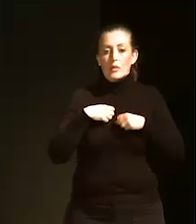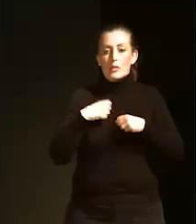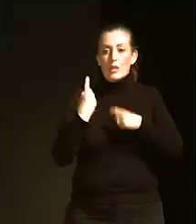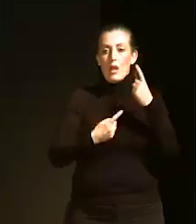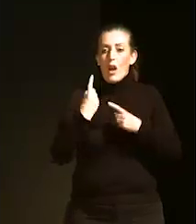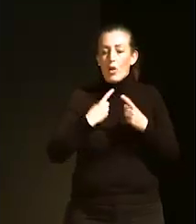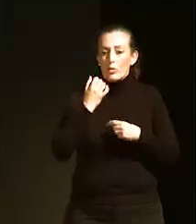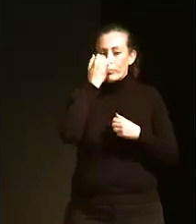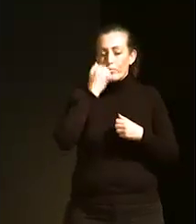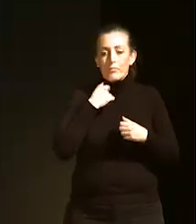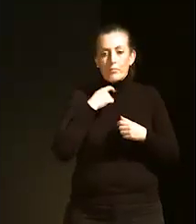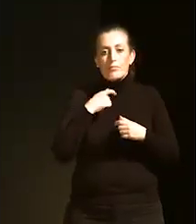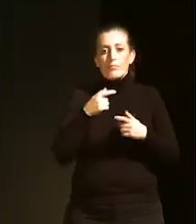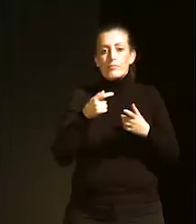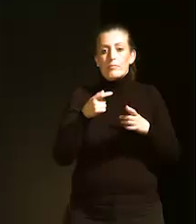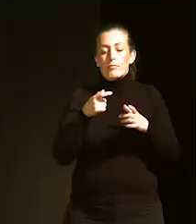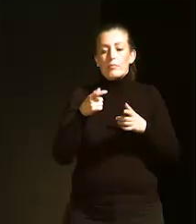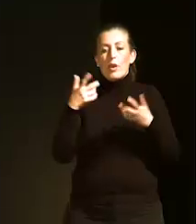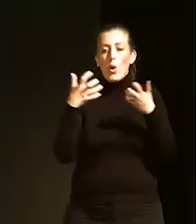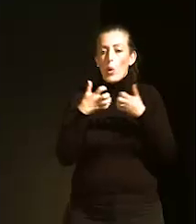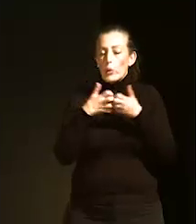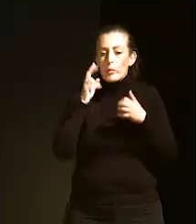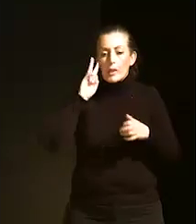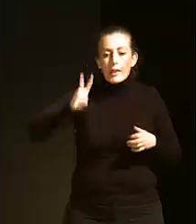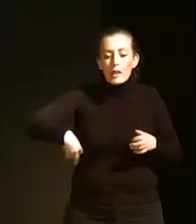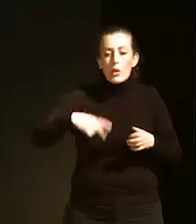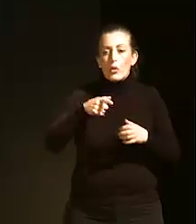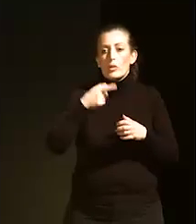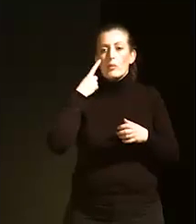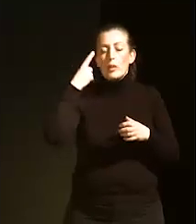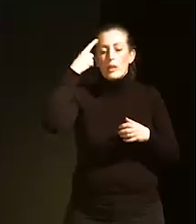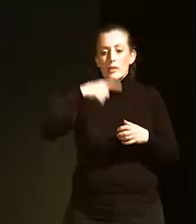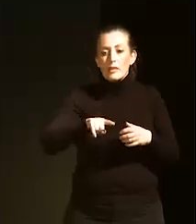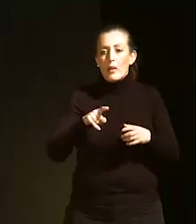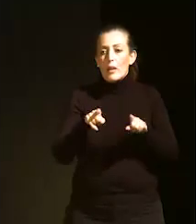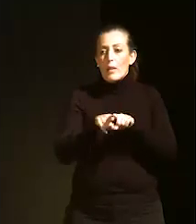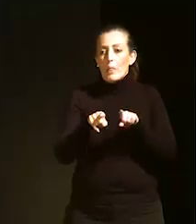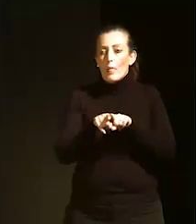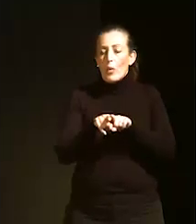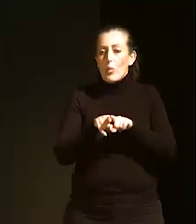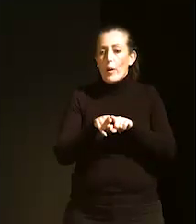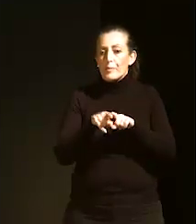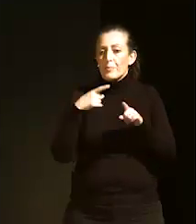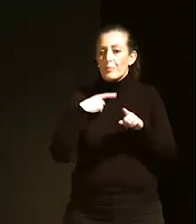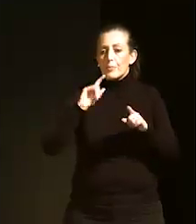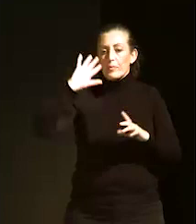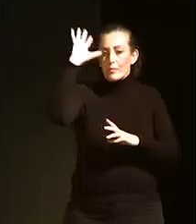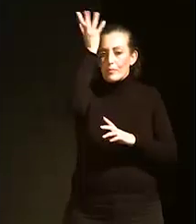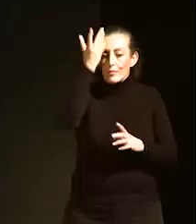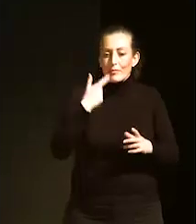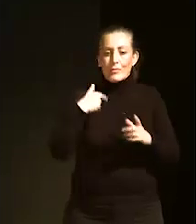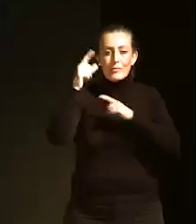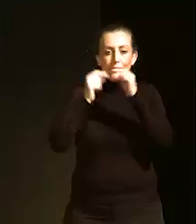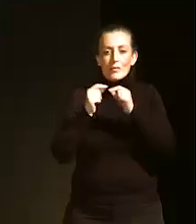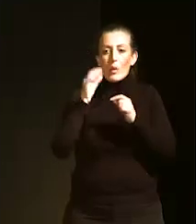oscuras la lucha y el debate por el reconocimiento de los saberes ancestrales las mujeres organizadas